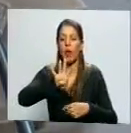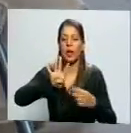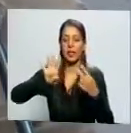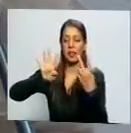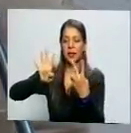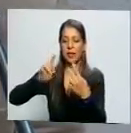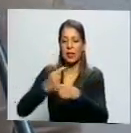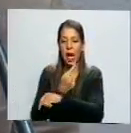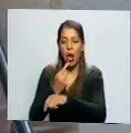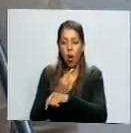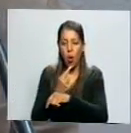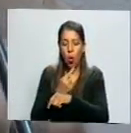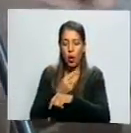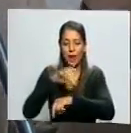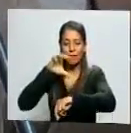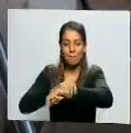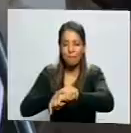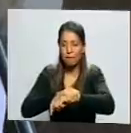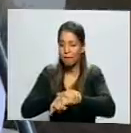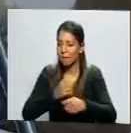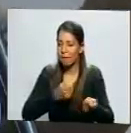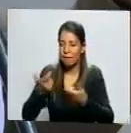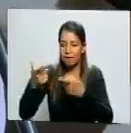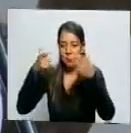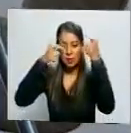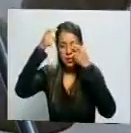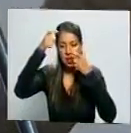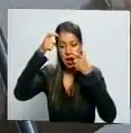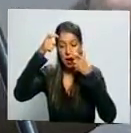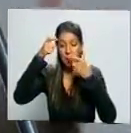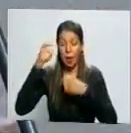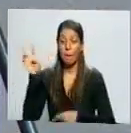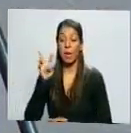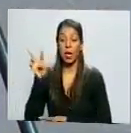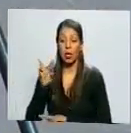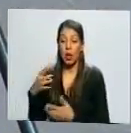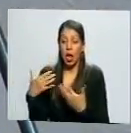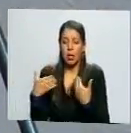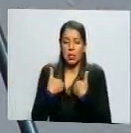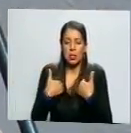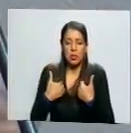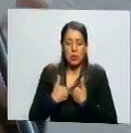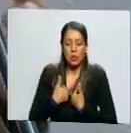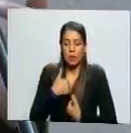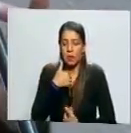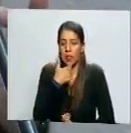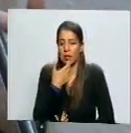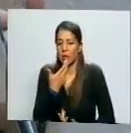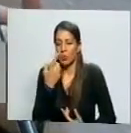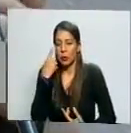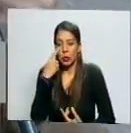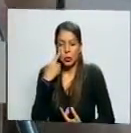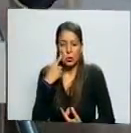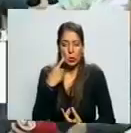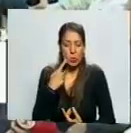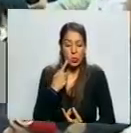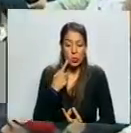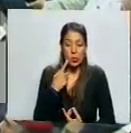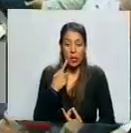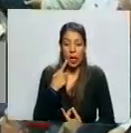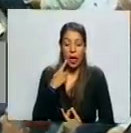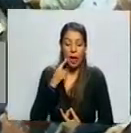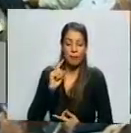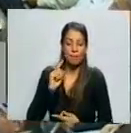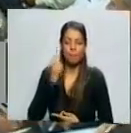del poder, y que luego de pasar por ese duro trance logramos la primera